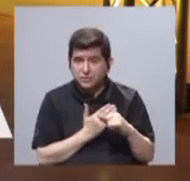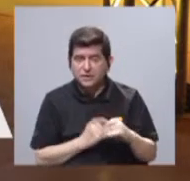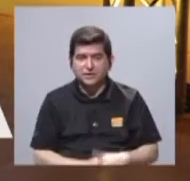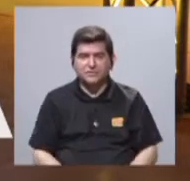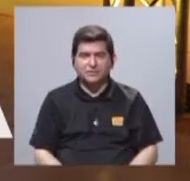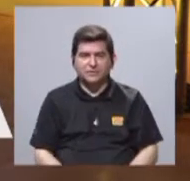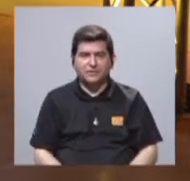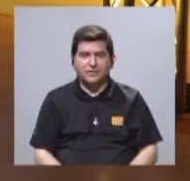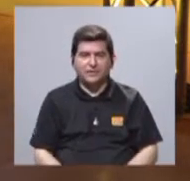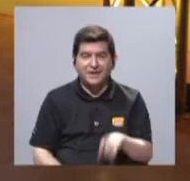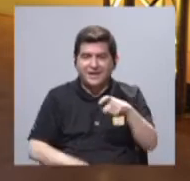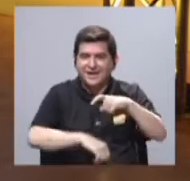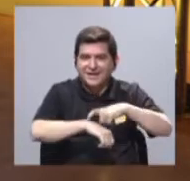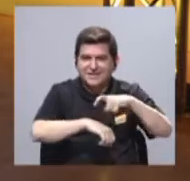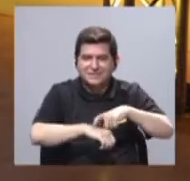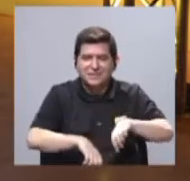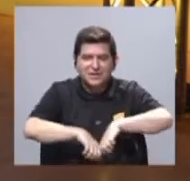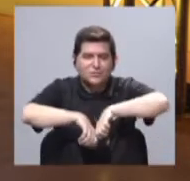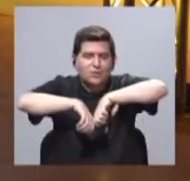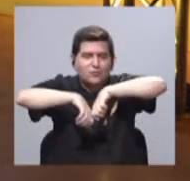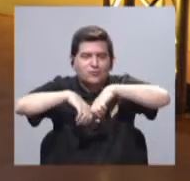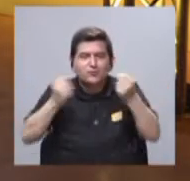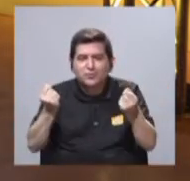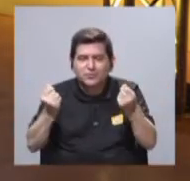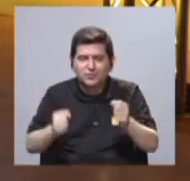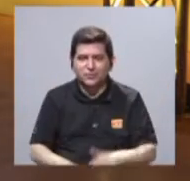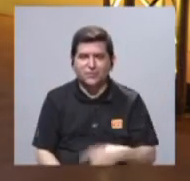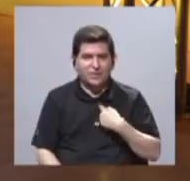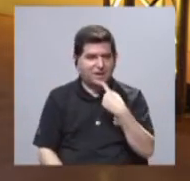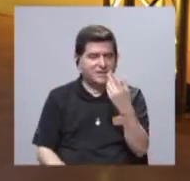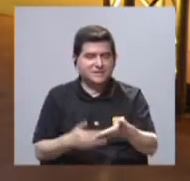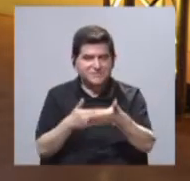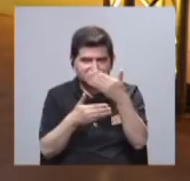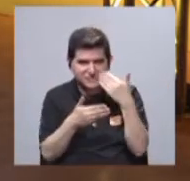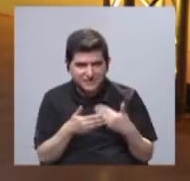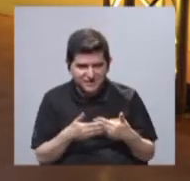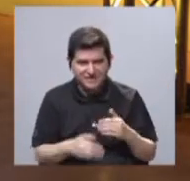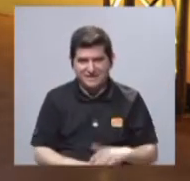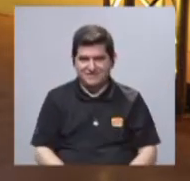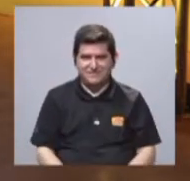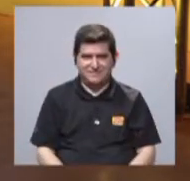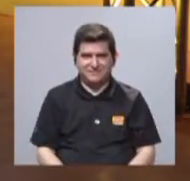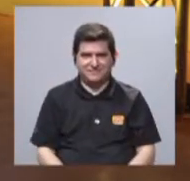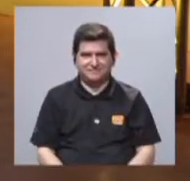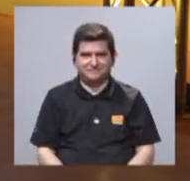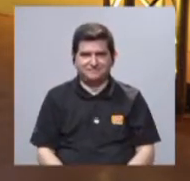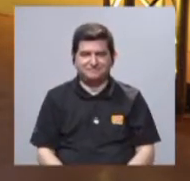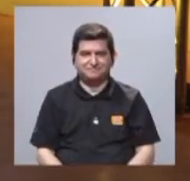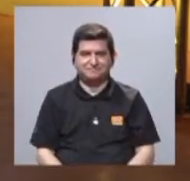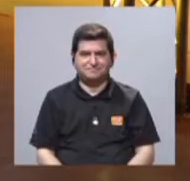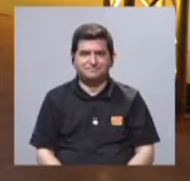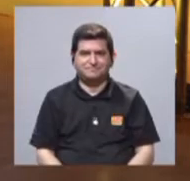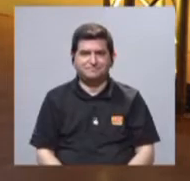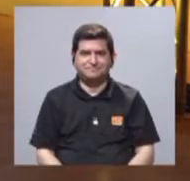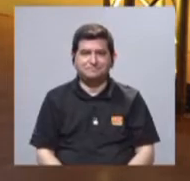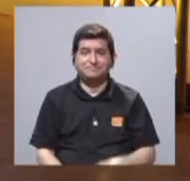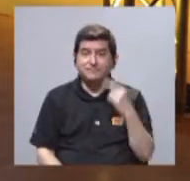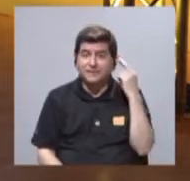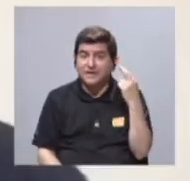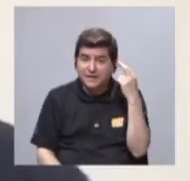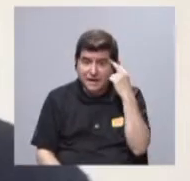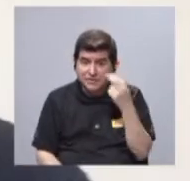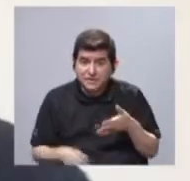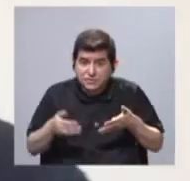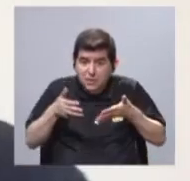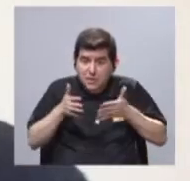al proyecto. Y aquí es donde viene este quiebre que yo le mencioné en el segmento pasado,